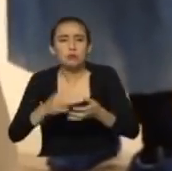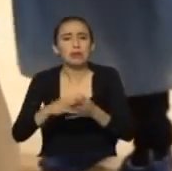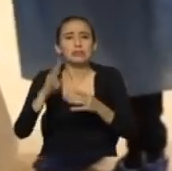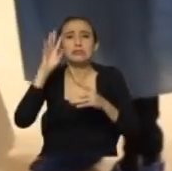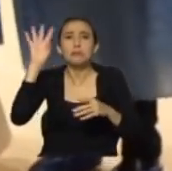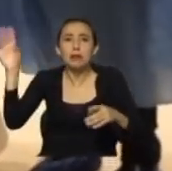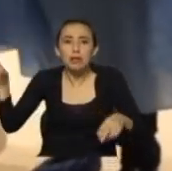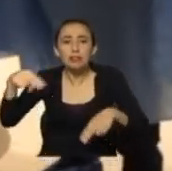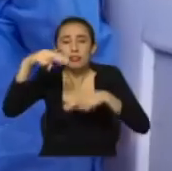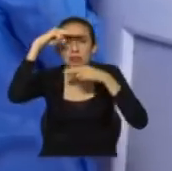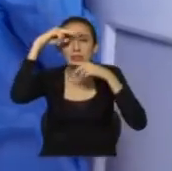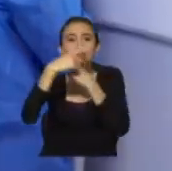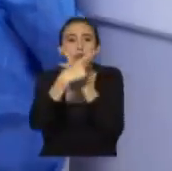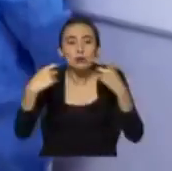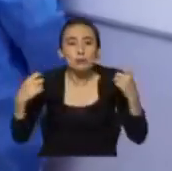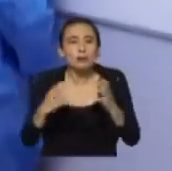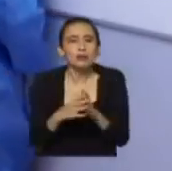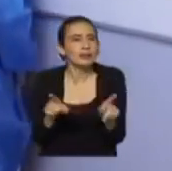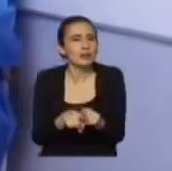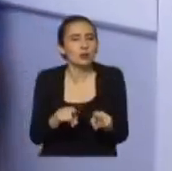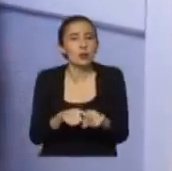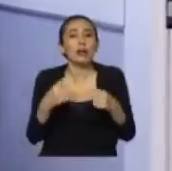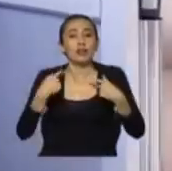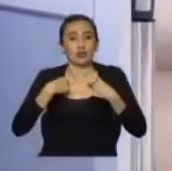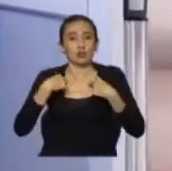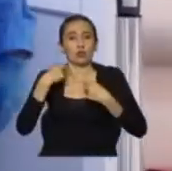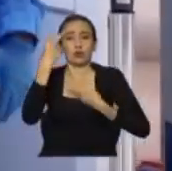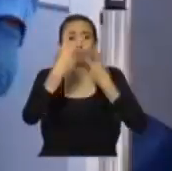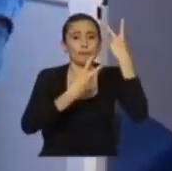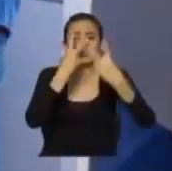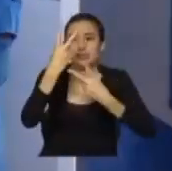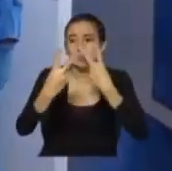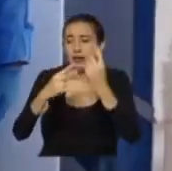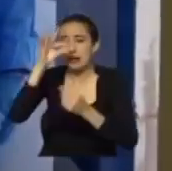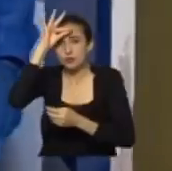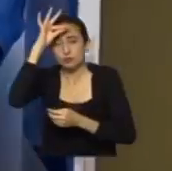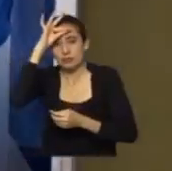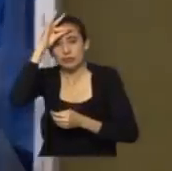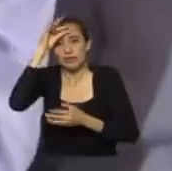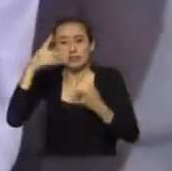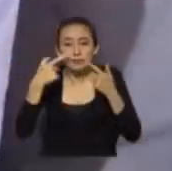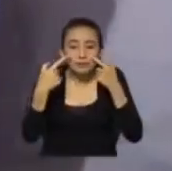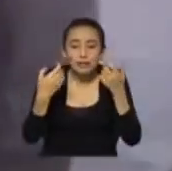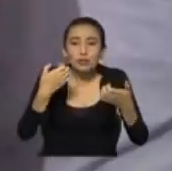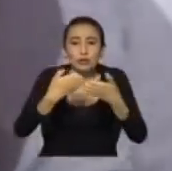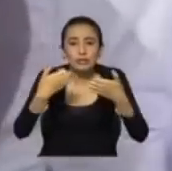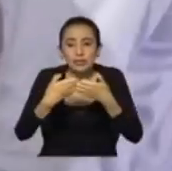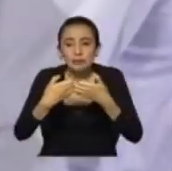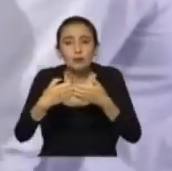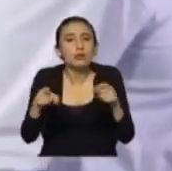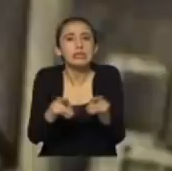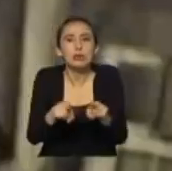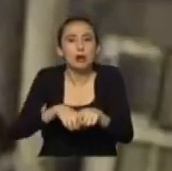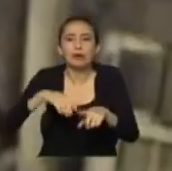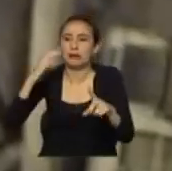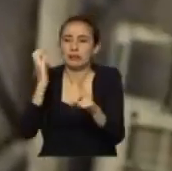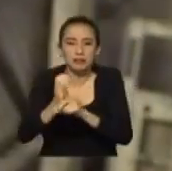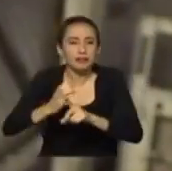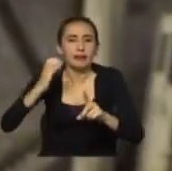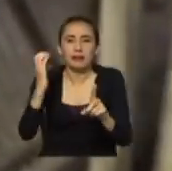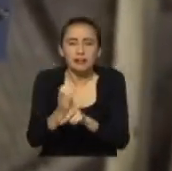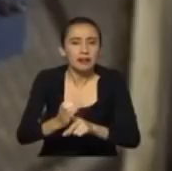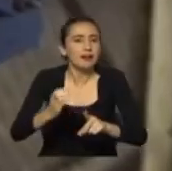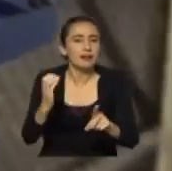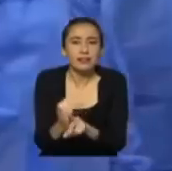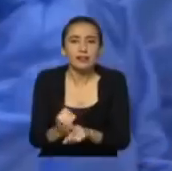por verificar personalmente que el equipo de salud tenga todo lo necesario para atender a los pacientes con kobe 19 y